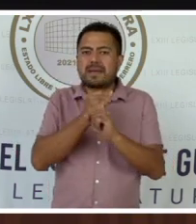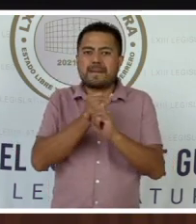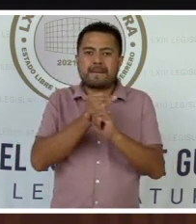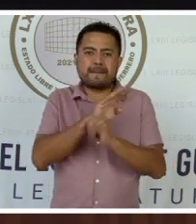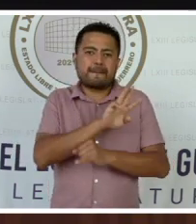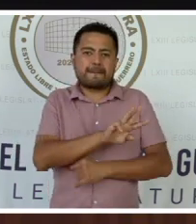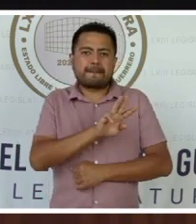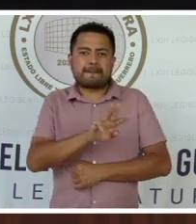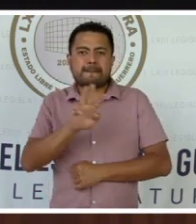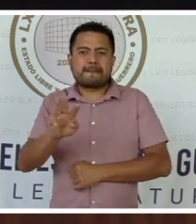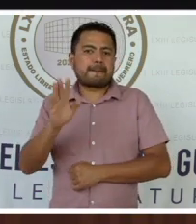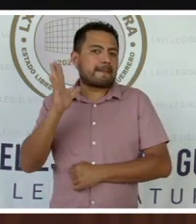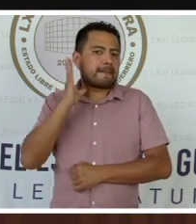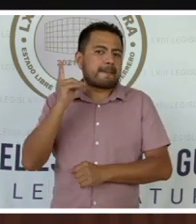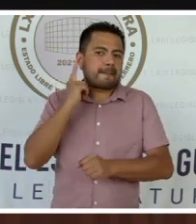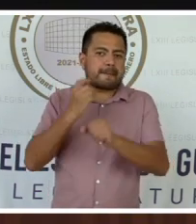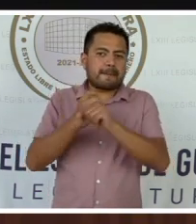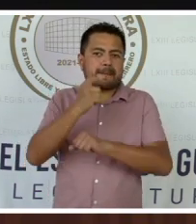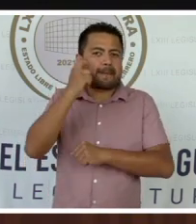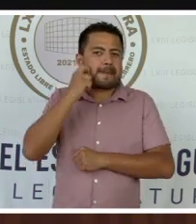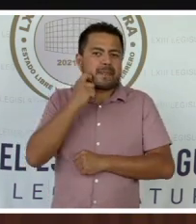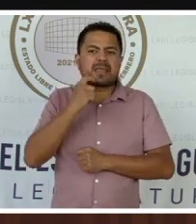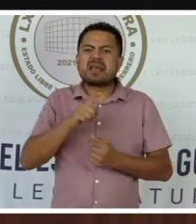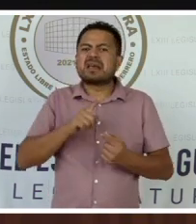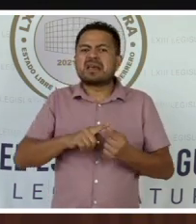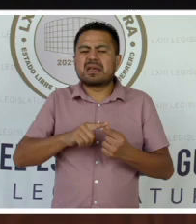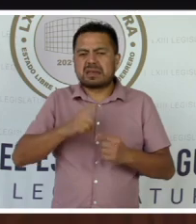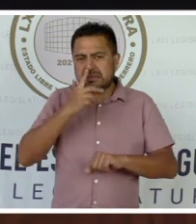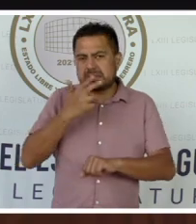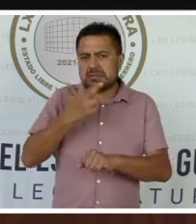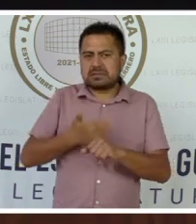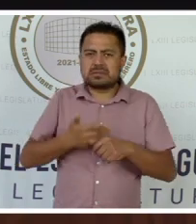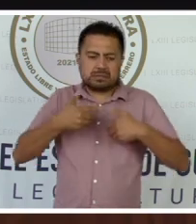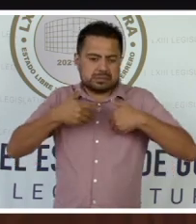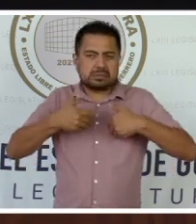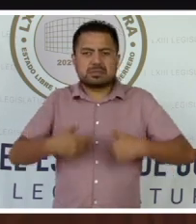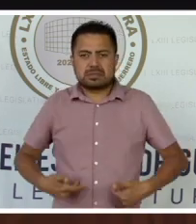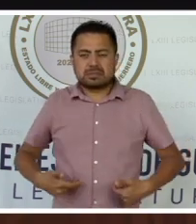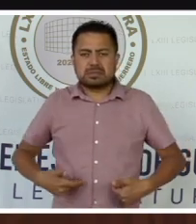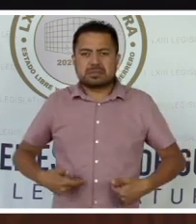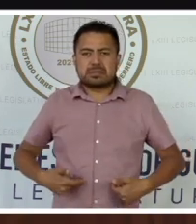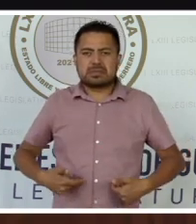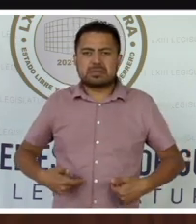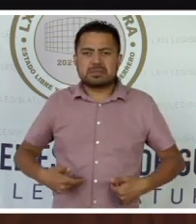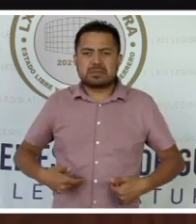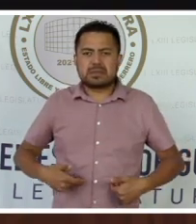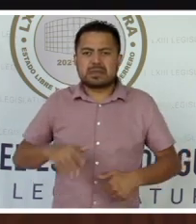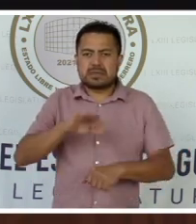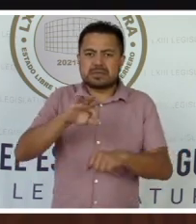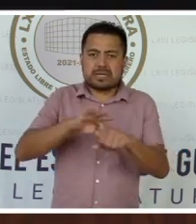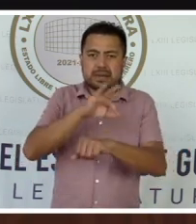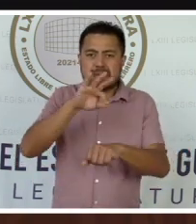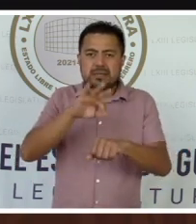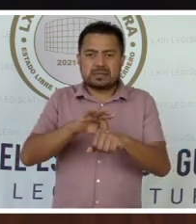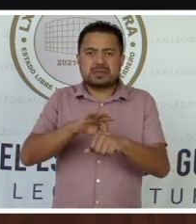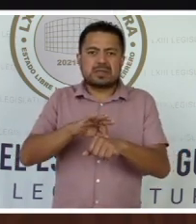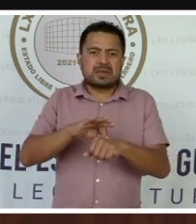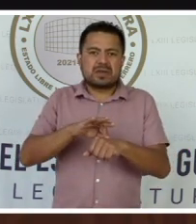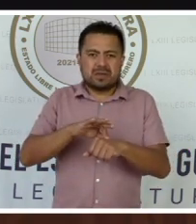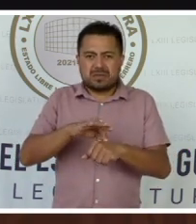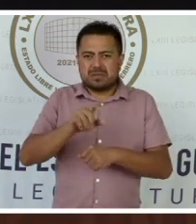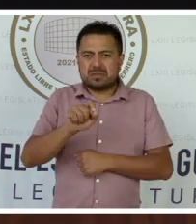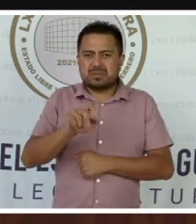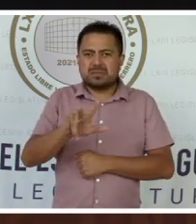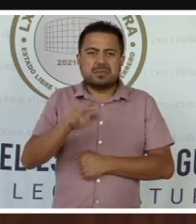congreso del estado Atentamente diputado Carlos Cruz López Chilpancingo de los Bravo Guerrero